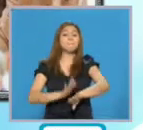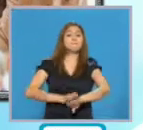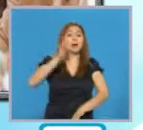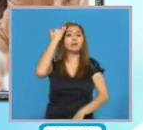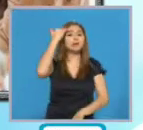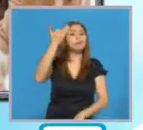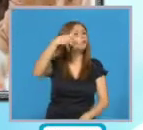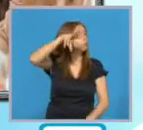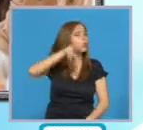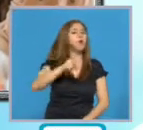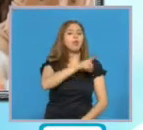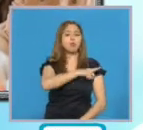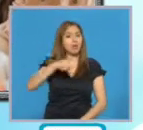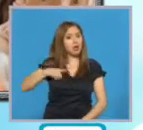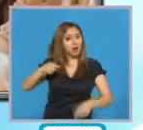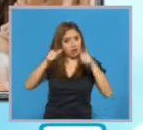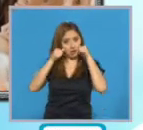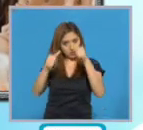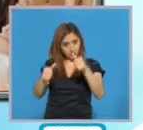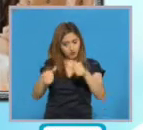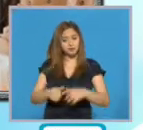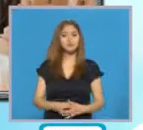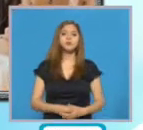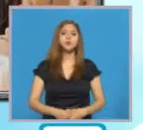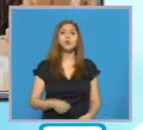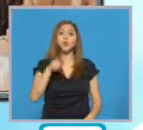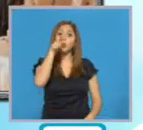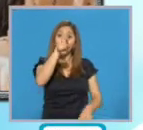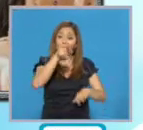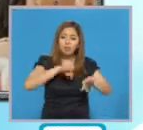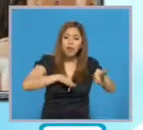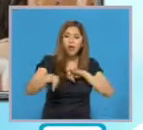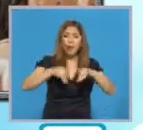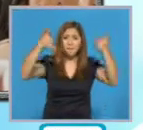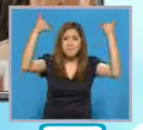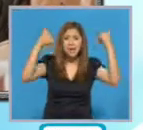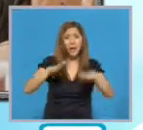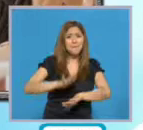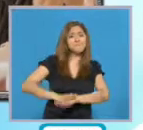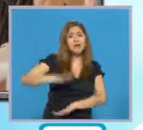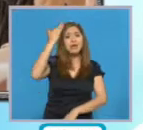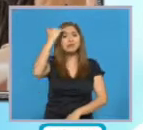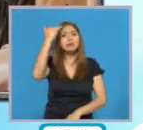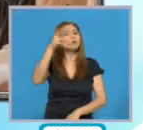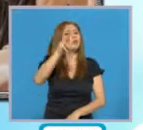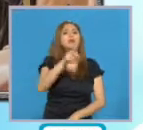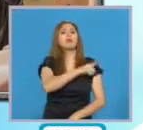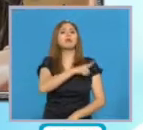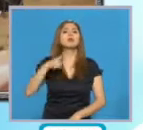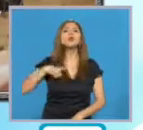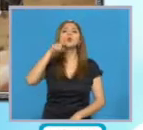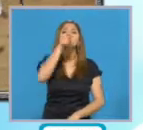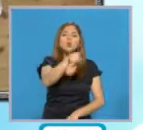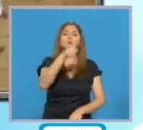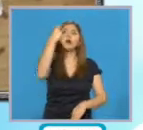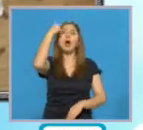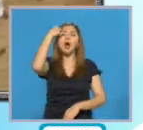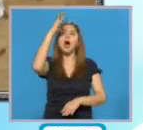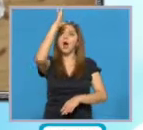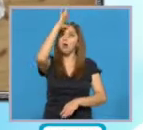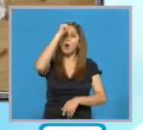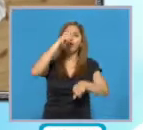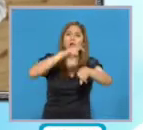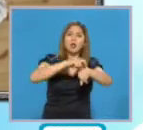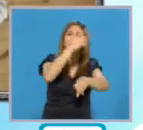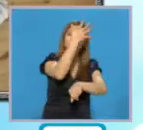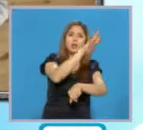que hay que Por tomar en cuenta, supuesto, ¿verdad? no debes de trabajar de más, debes de respetar tus tiempos Sí. y decir, bueno, de las 10 de la mañana o de